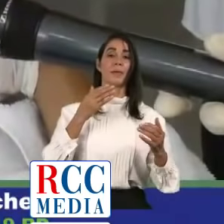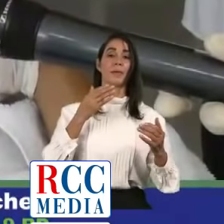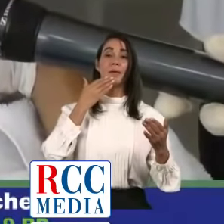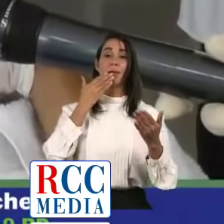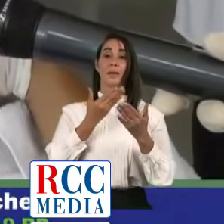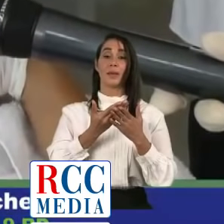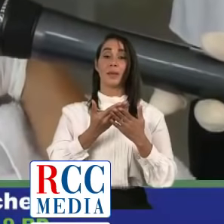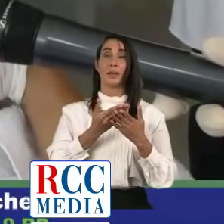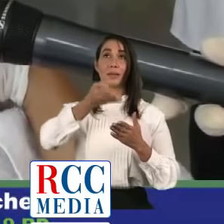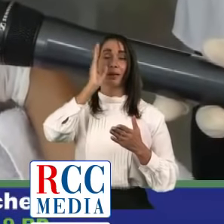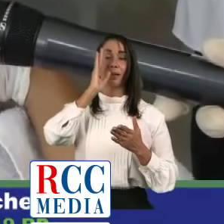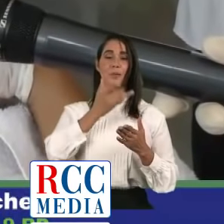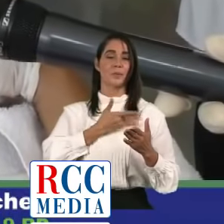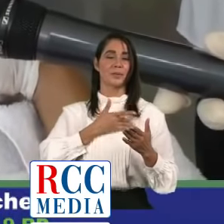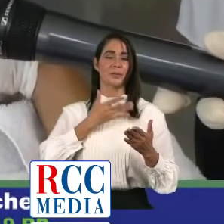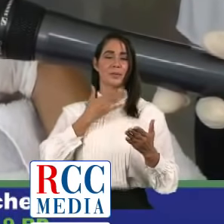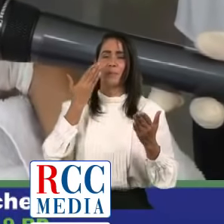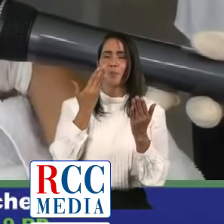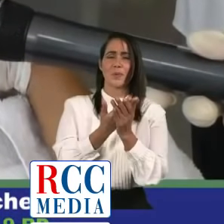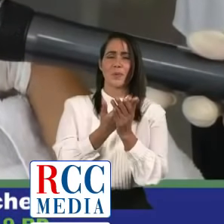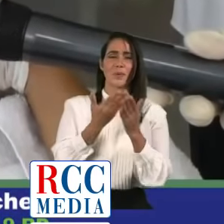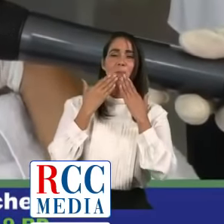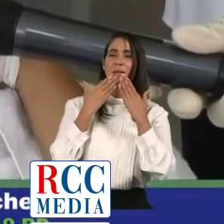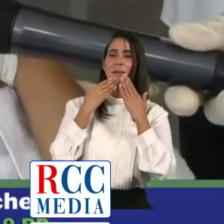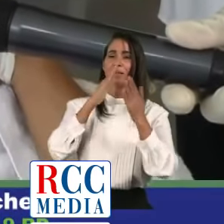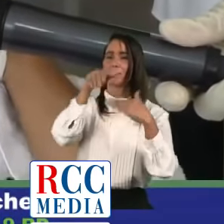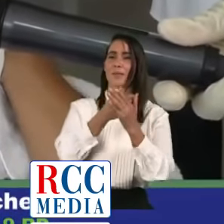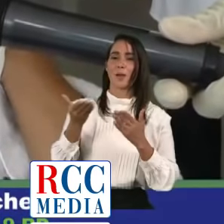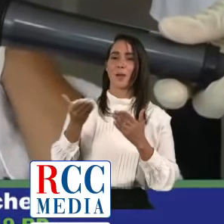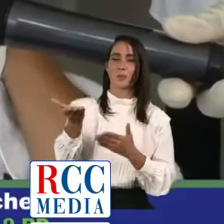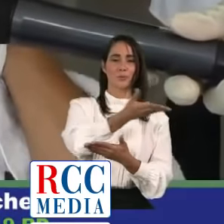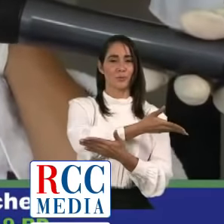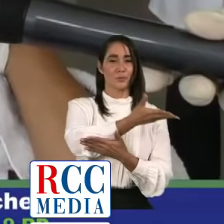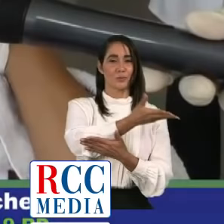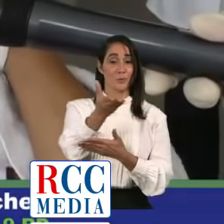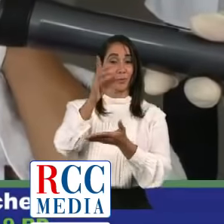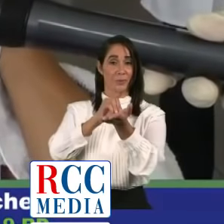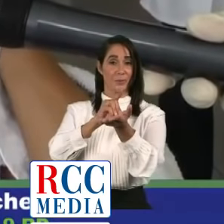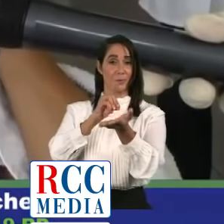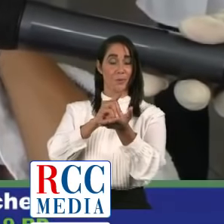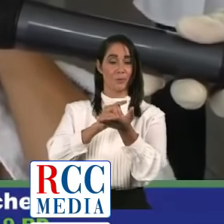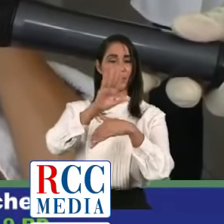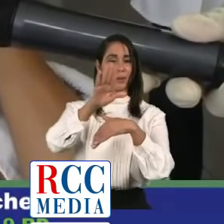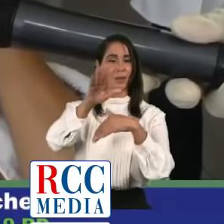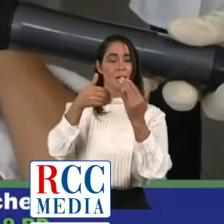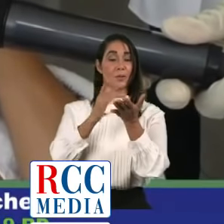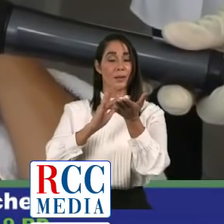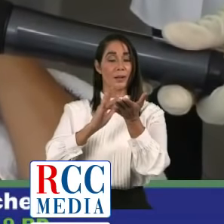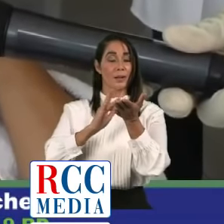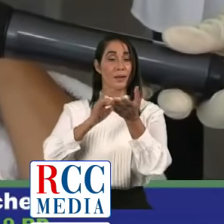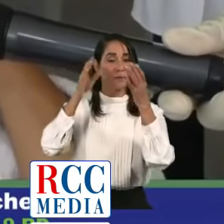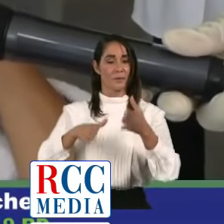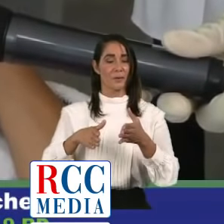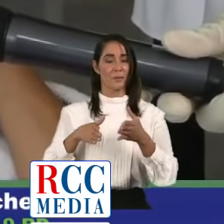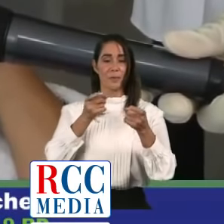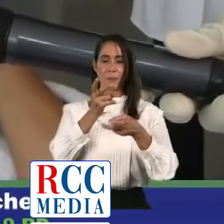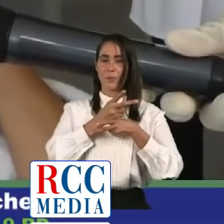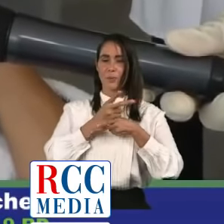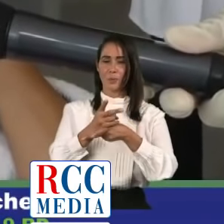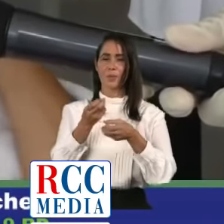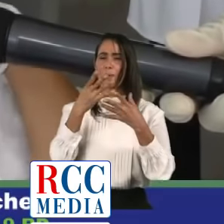Me sentí muy bien, muy agradecida de todos los médicos y las enfermeras que me trataron bien como